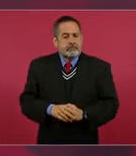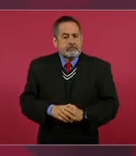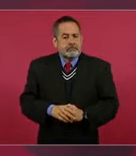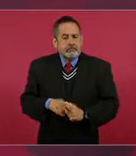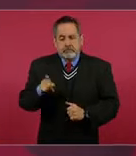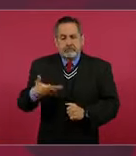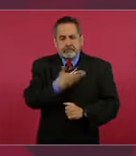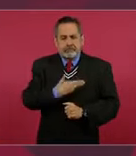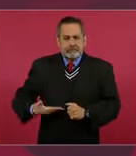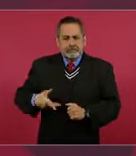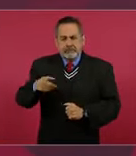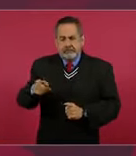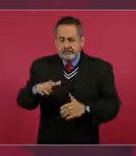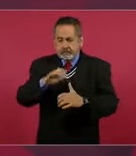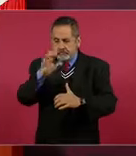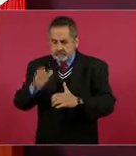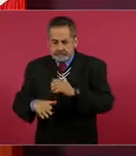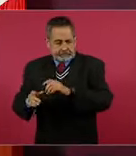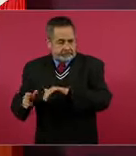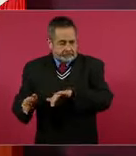el presidente saliente